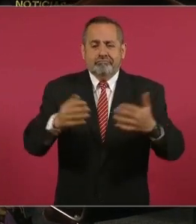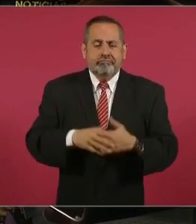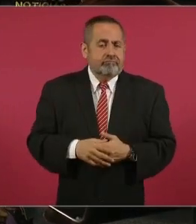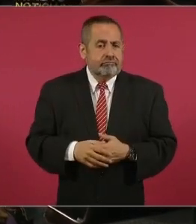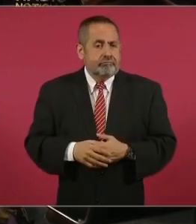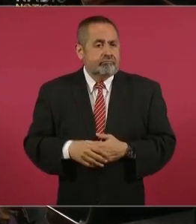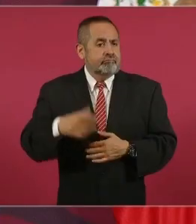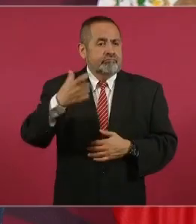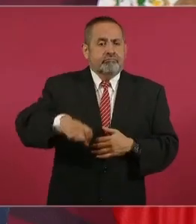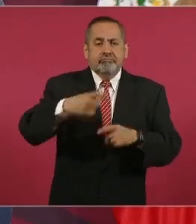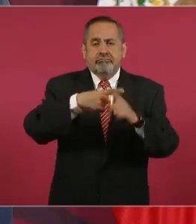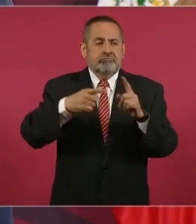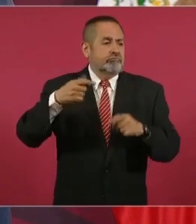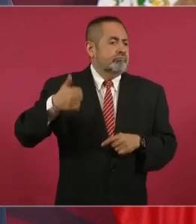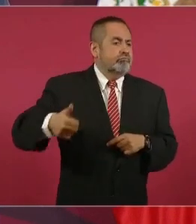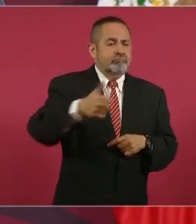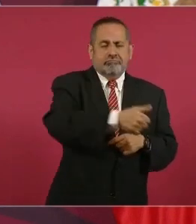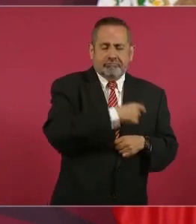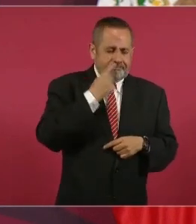ciudadanos libres.